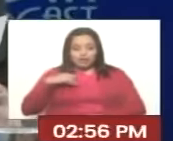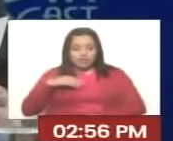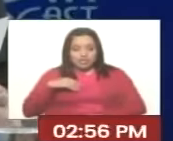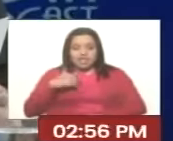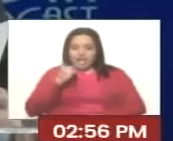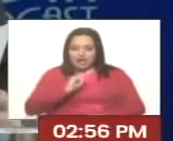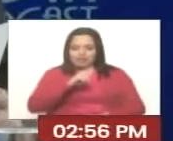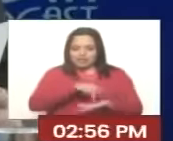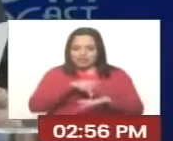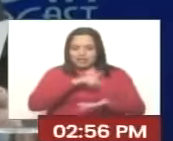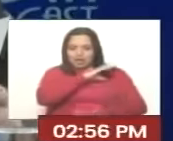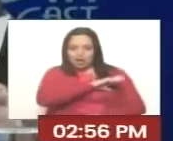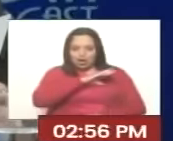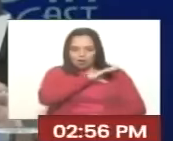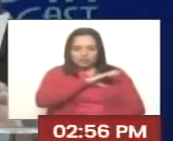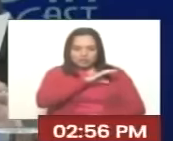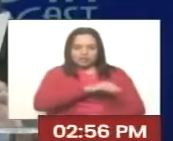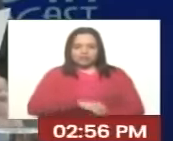estuvieron en la comisión